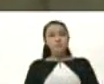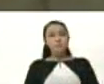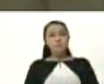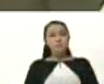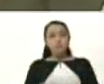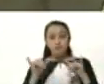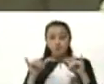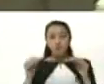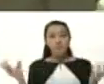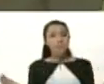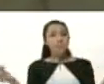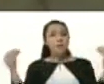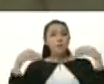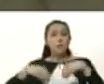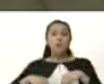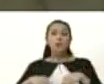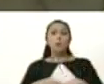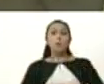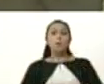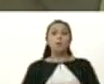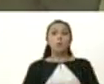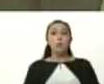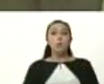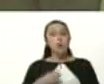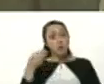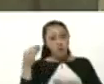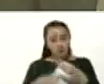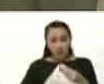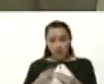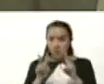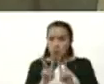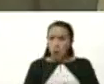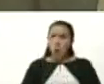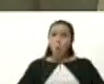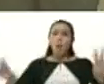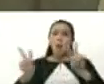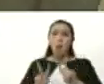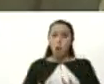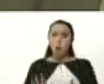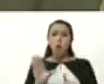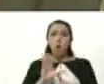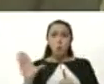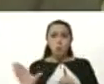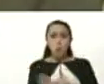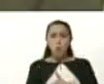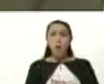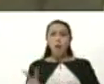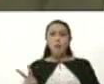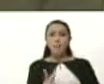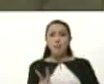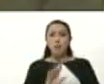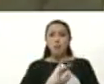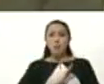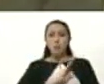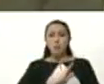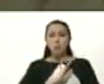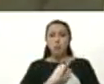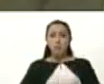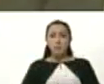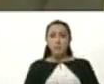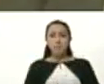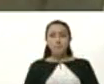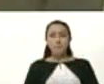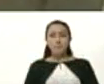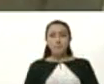definitivamente es un acuerdo que exalta los valores culturales de nuestro país, de nuestra